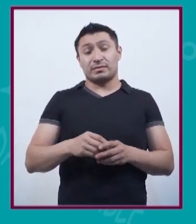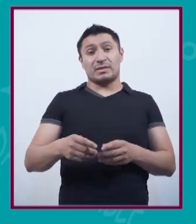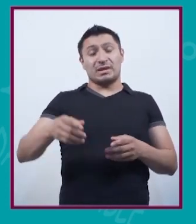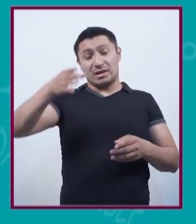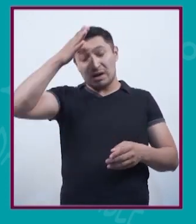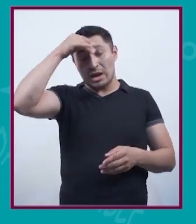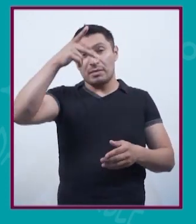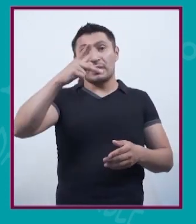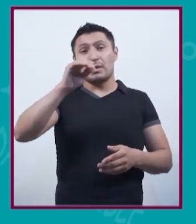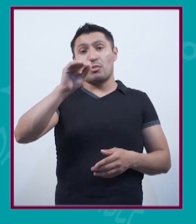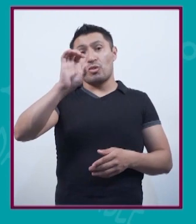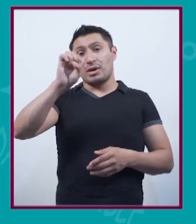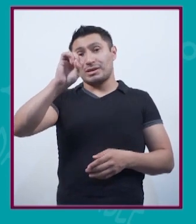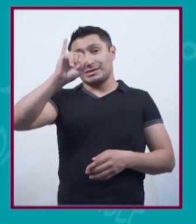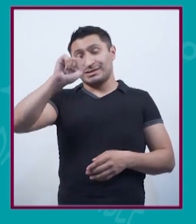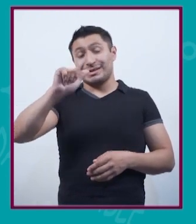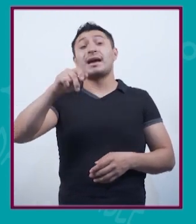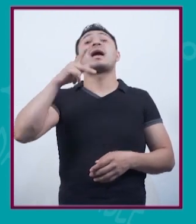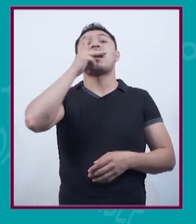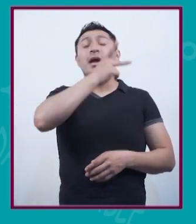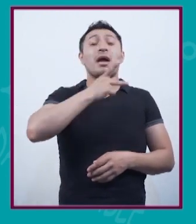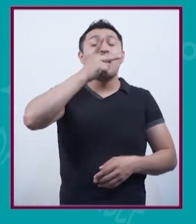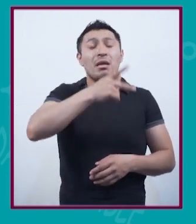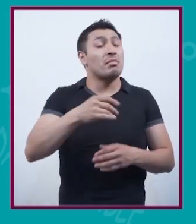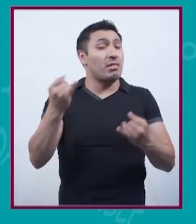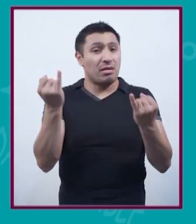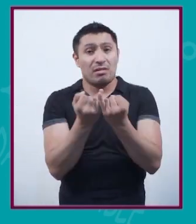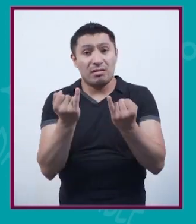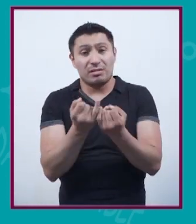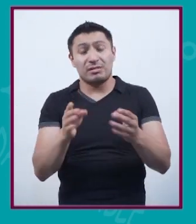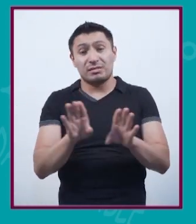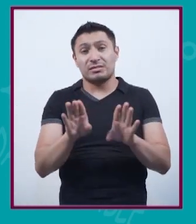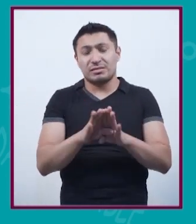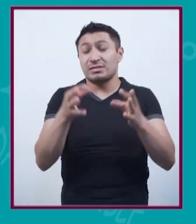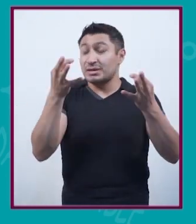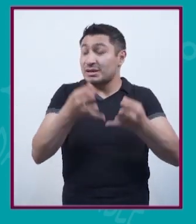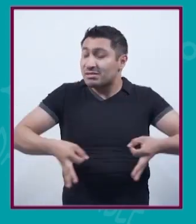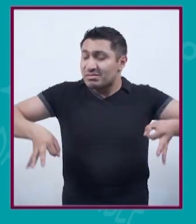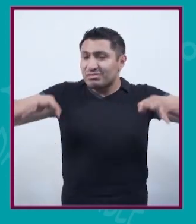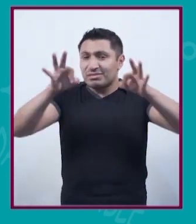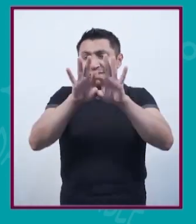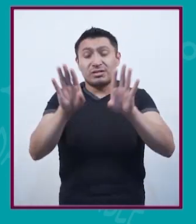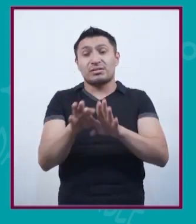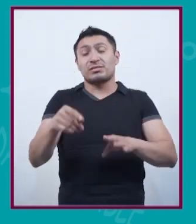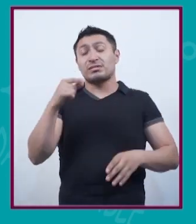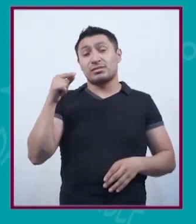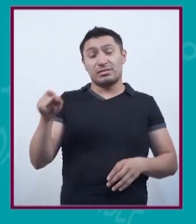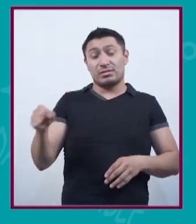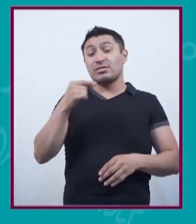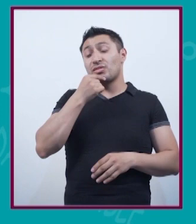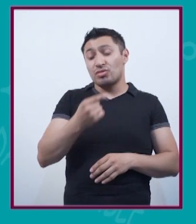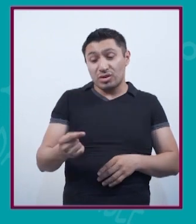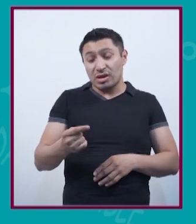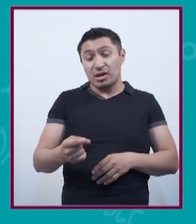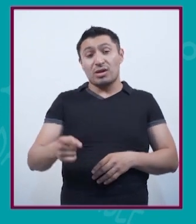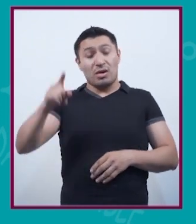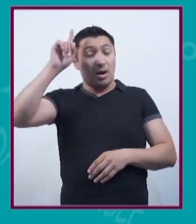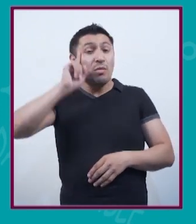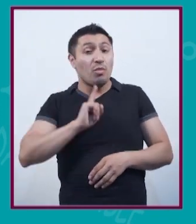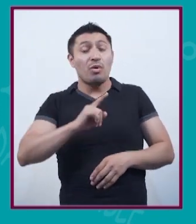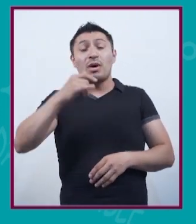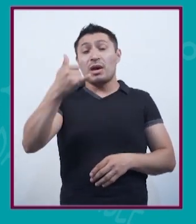preocupaciones fundamentales durante su vida, que no solamente se desarrollaron en la poesía, sino en la pedagogía